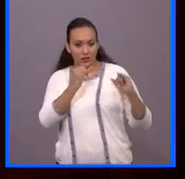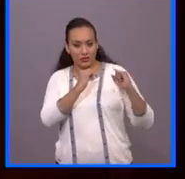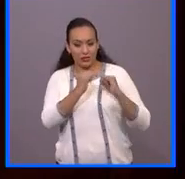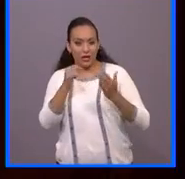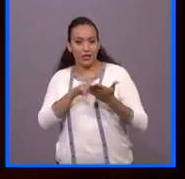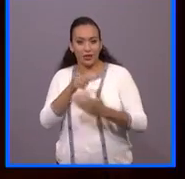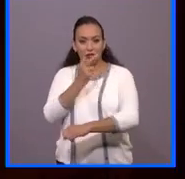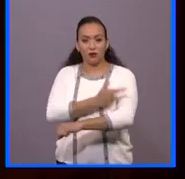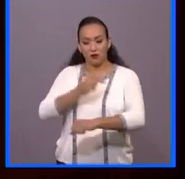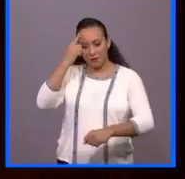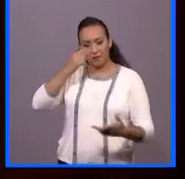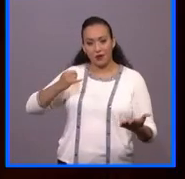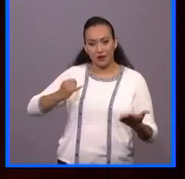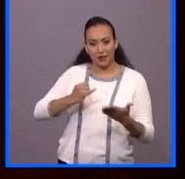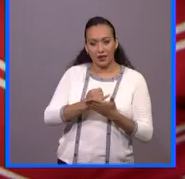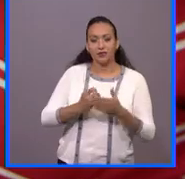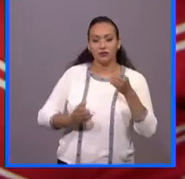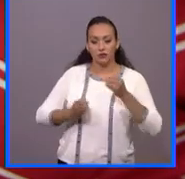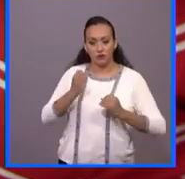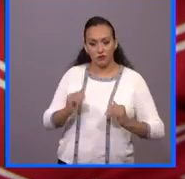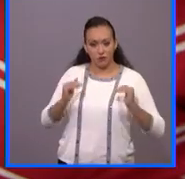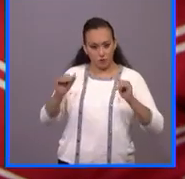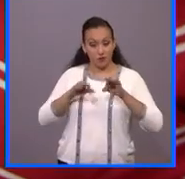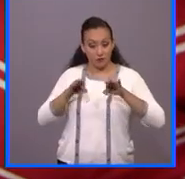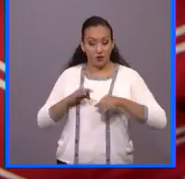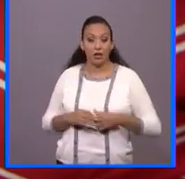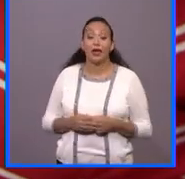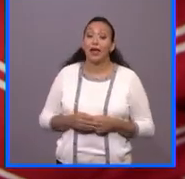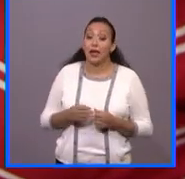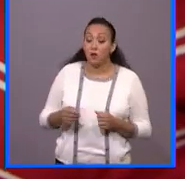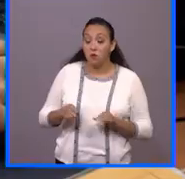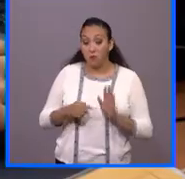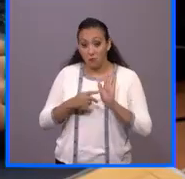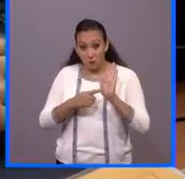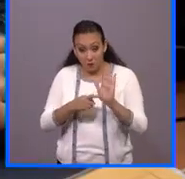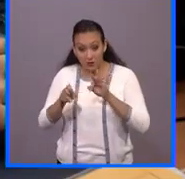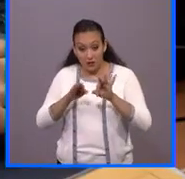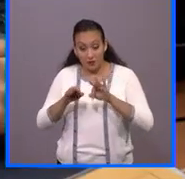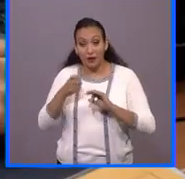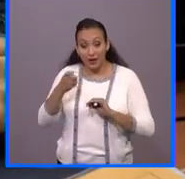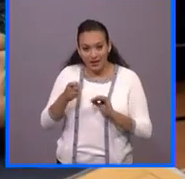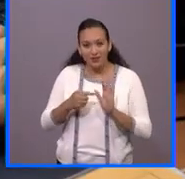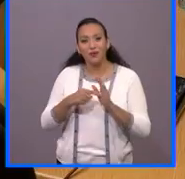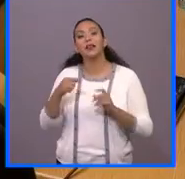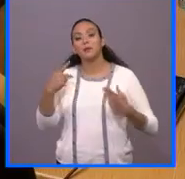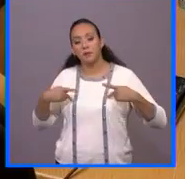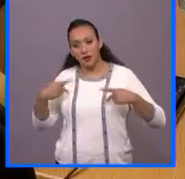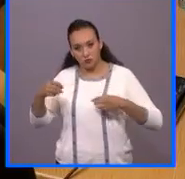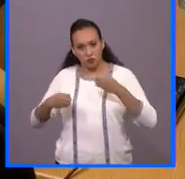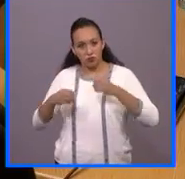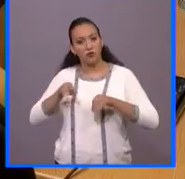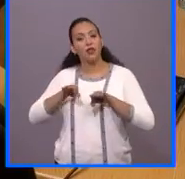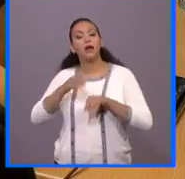dentro del proceso de decisión de las personas impartidoras de justicia serán la clave para la construcción de la legitimidad de los poderes judiciales